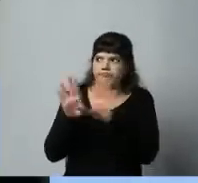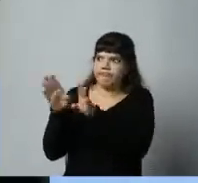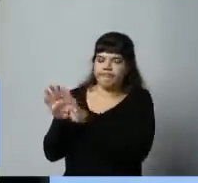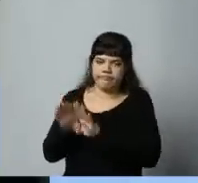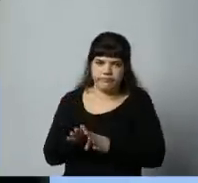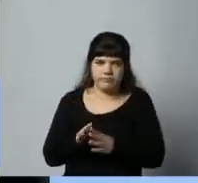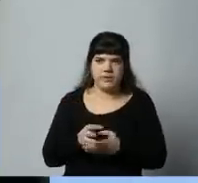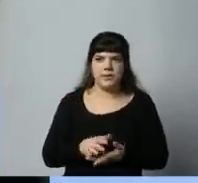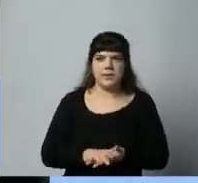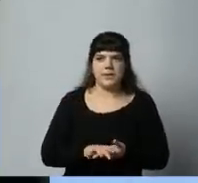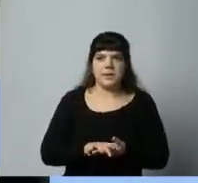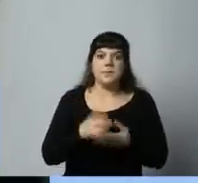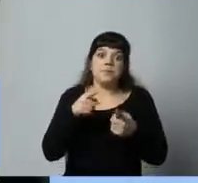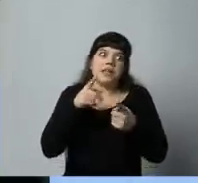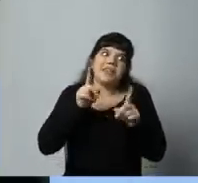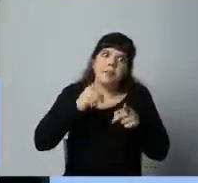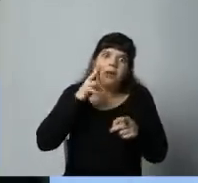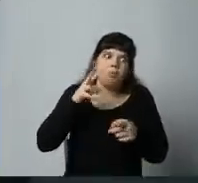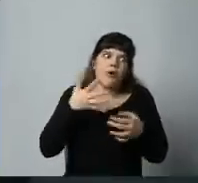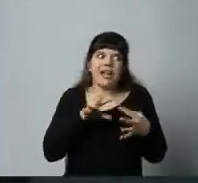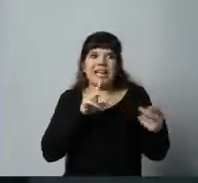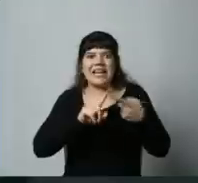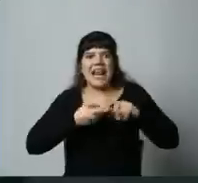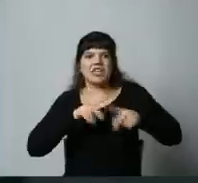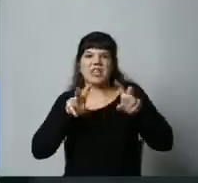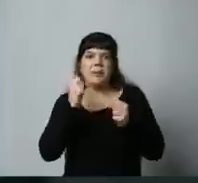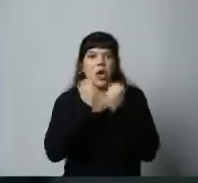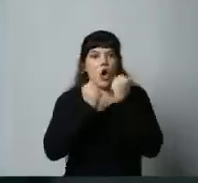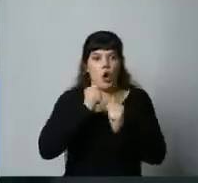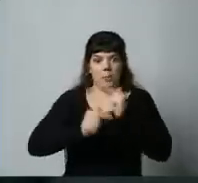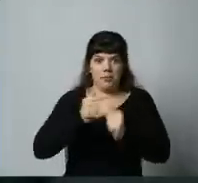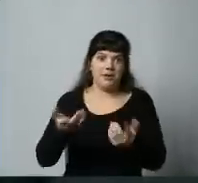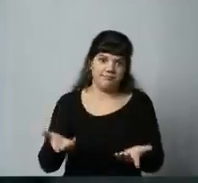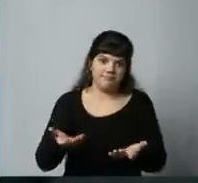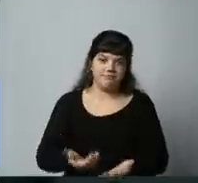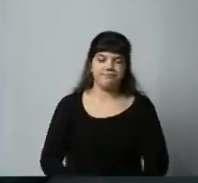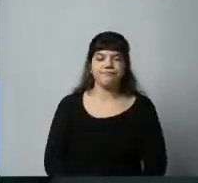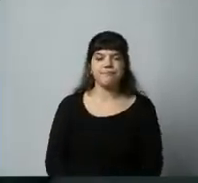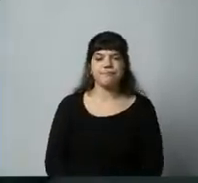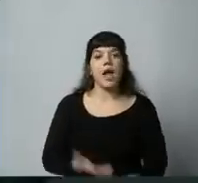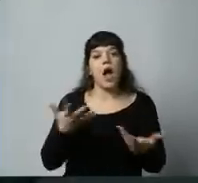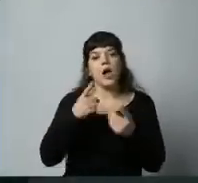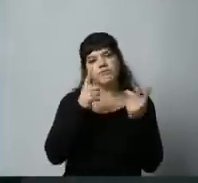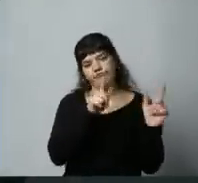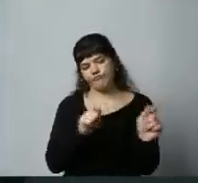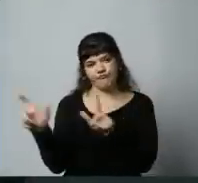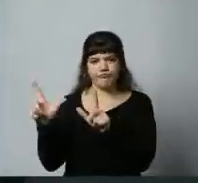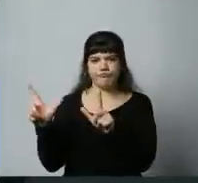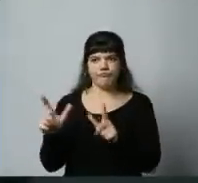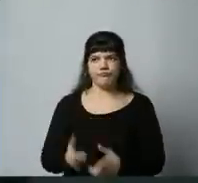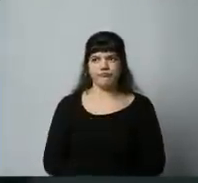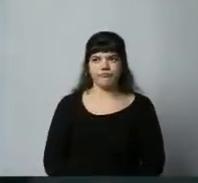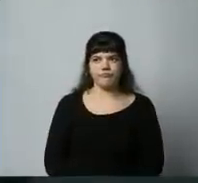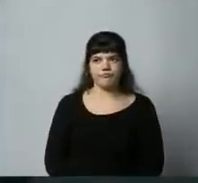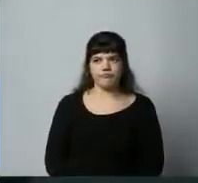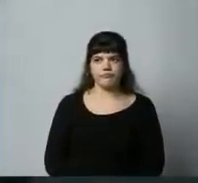que ver con Cómo evoluciona la economía y vamos ahora a la siguiente a la siguiente placa está claro que Cuanto más restricciones